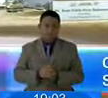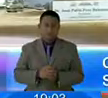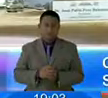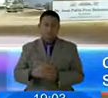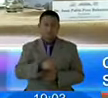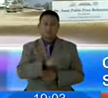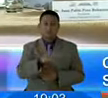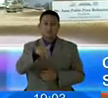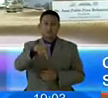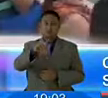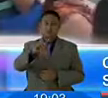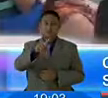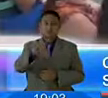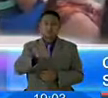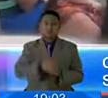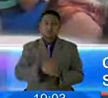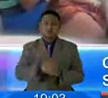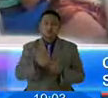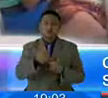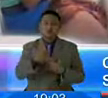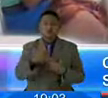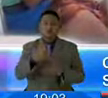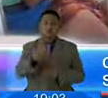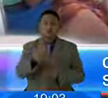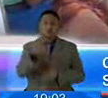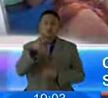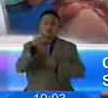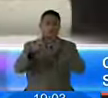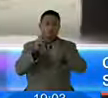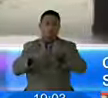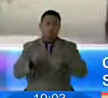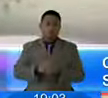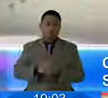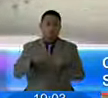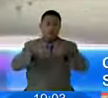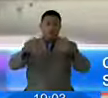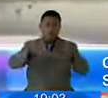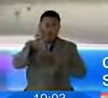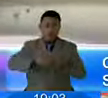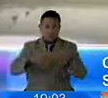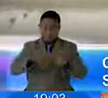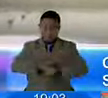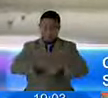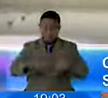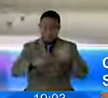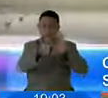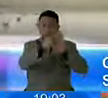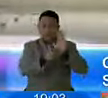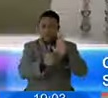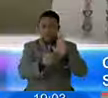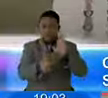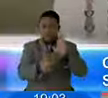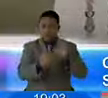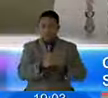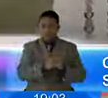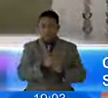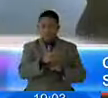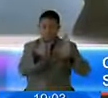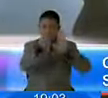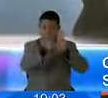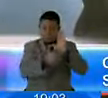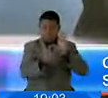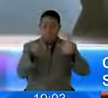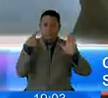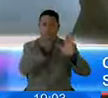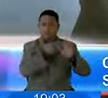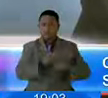llamado de atención a los medios que han publicado encuestas de empresas que no están registradas y muchas de ellas han sido catalogadas como falsas. No